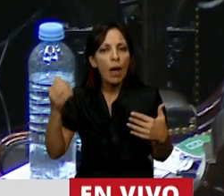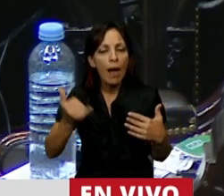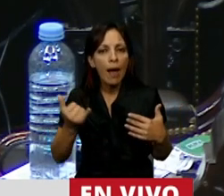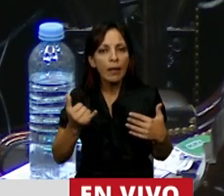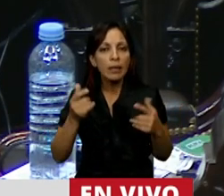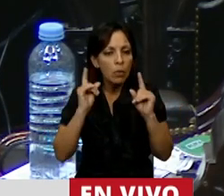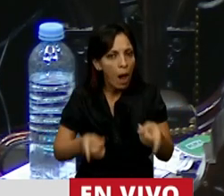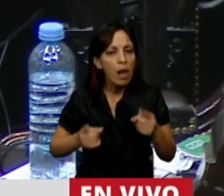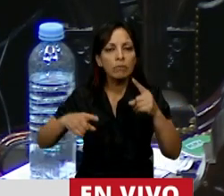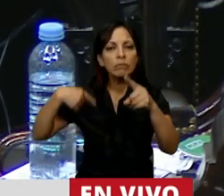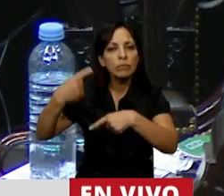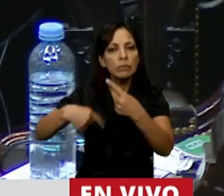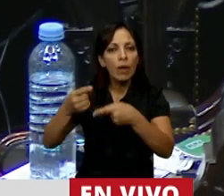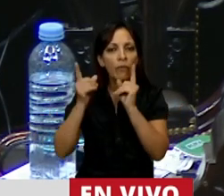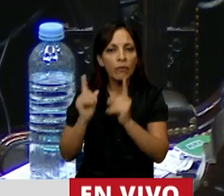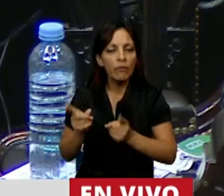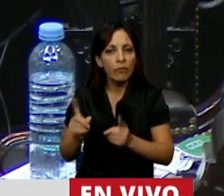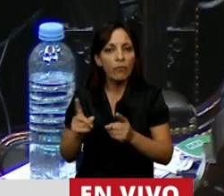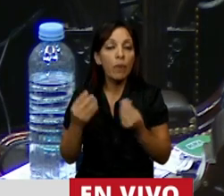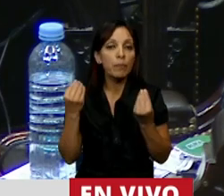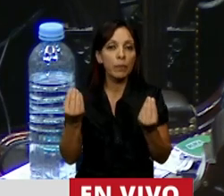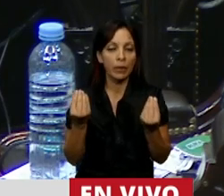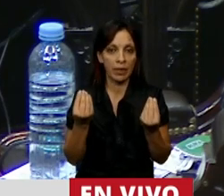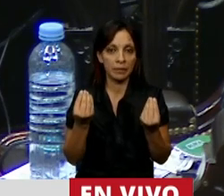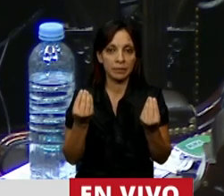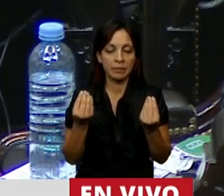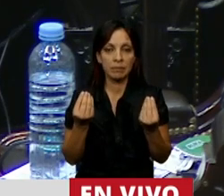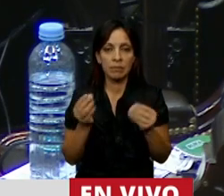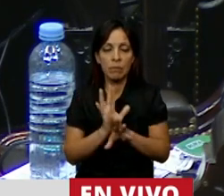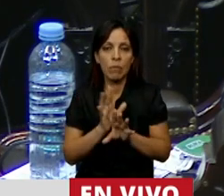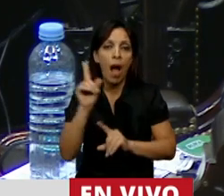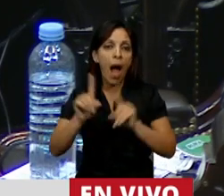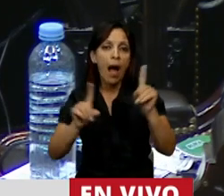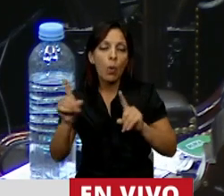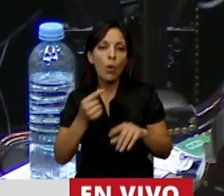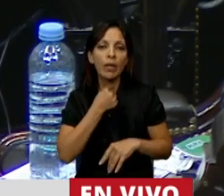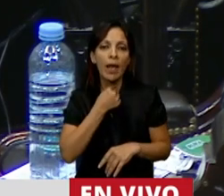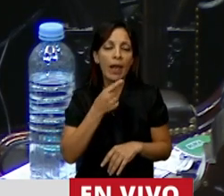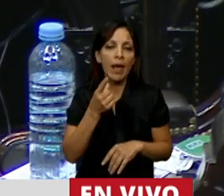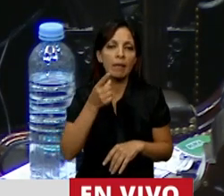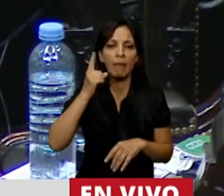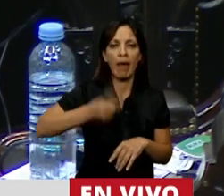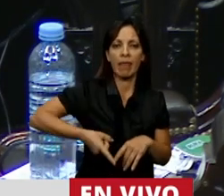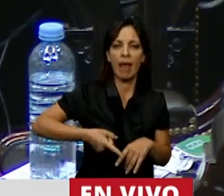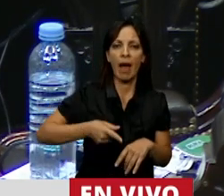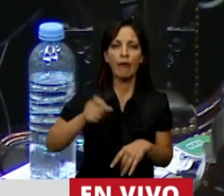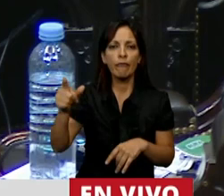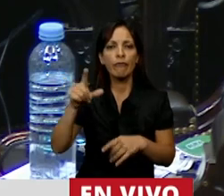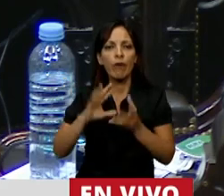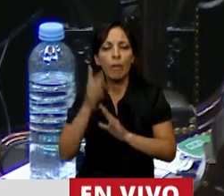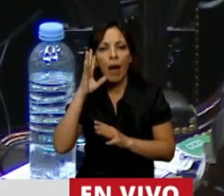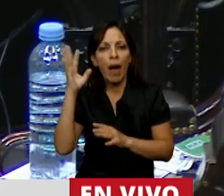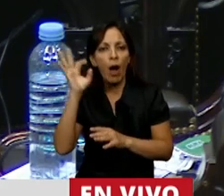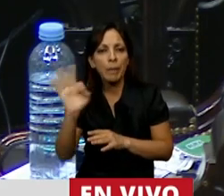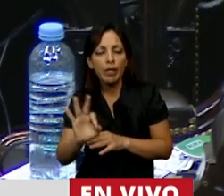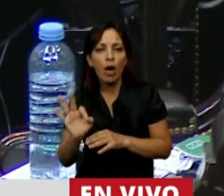seguir haciendo. Porque más allá de los deseos de que muchos tienen de imponer su voluntad sobre los cuerpos